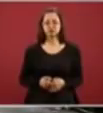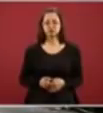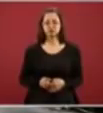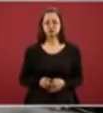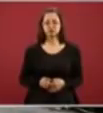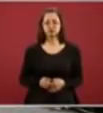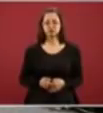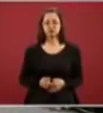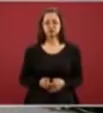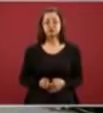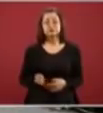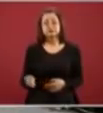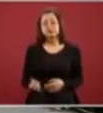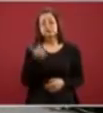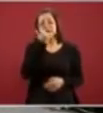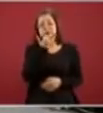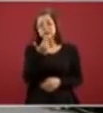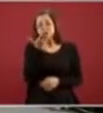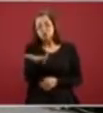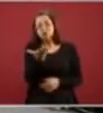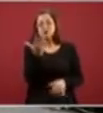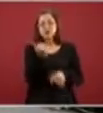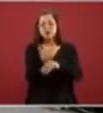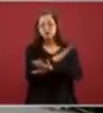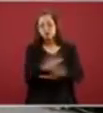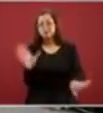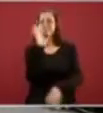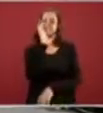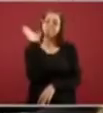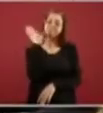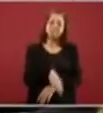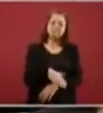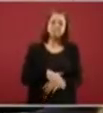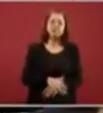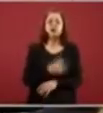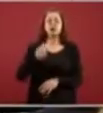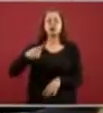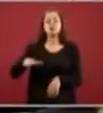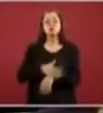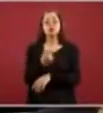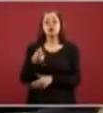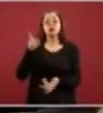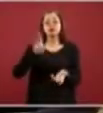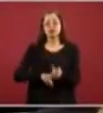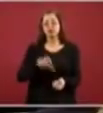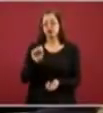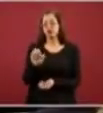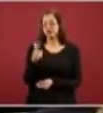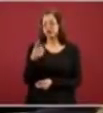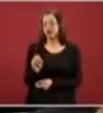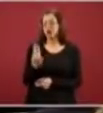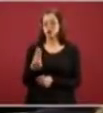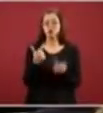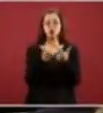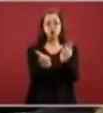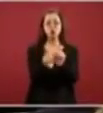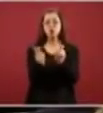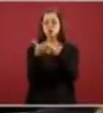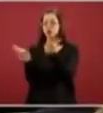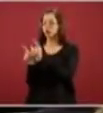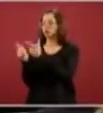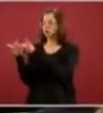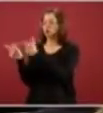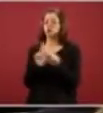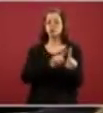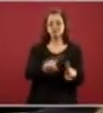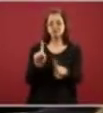Me temo que está mal informado, porque sí hemos tenido reuniones frecuentes en la Secretaría de Gobernación con distintos grupos de la cooperativa de Cruz